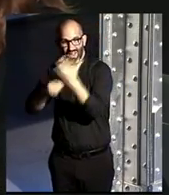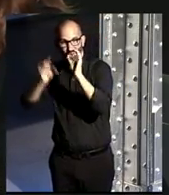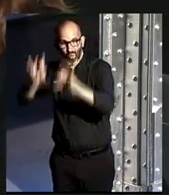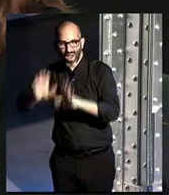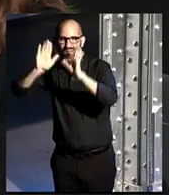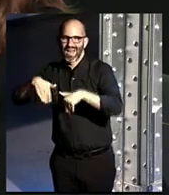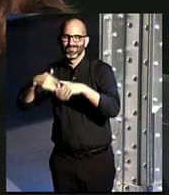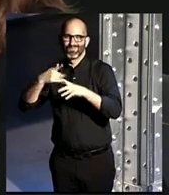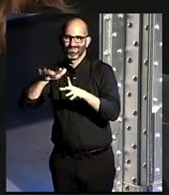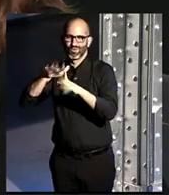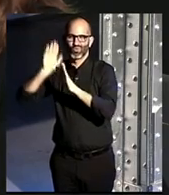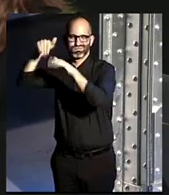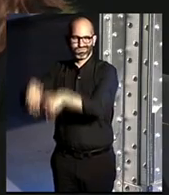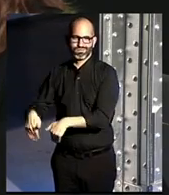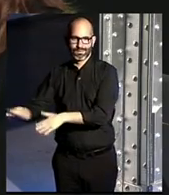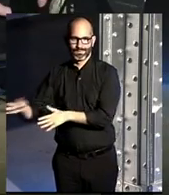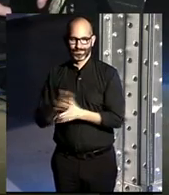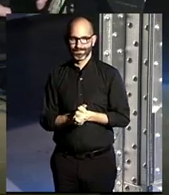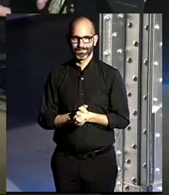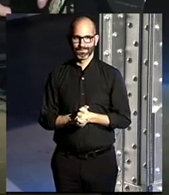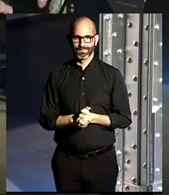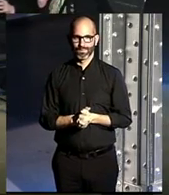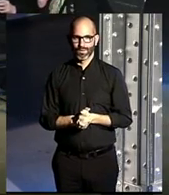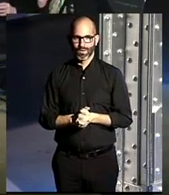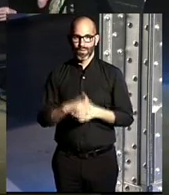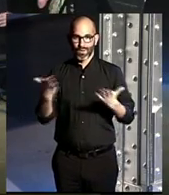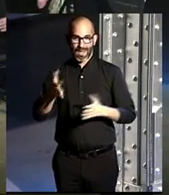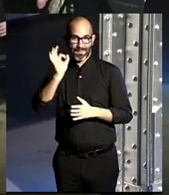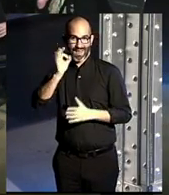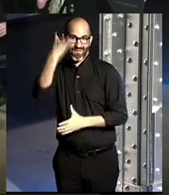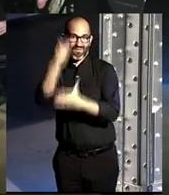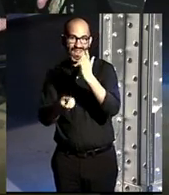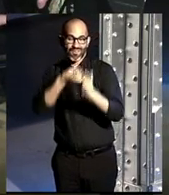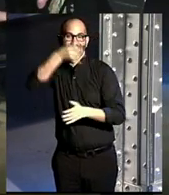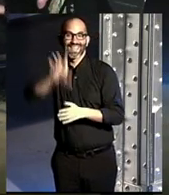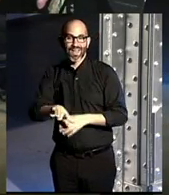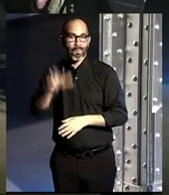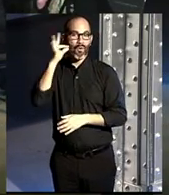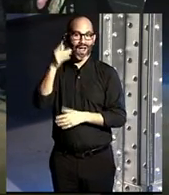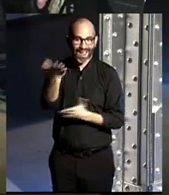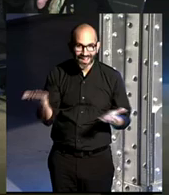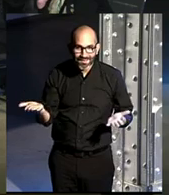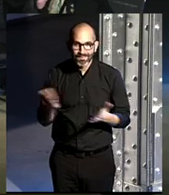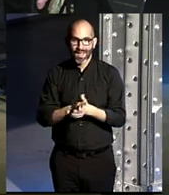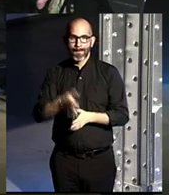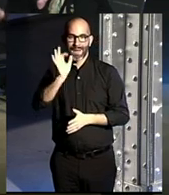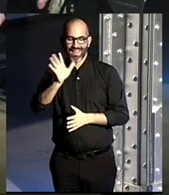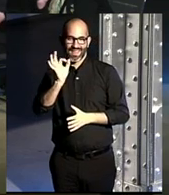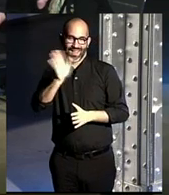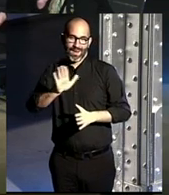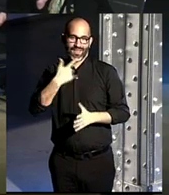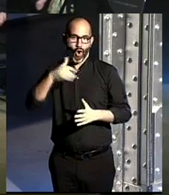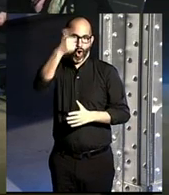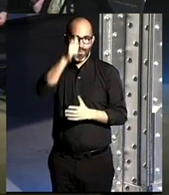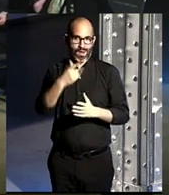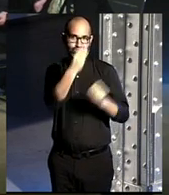De robo directo, ¿no? A una mujer, porque detrás de todo gran hombre parece que había una gran o por lo menos pobre